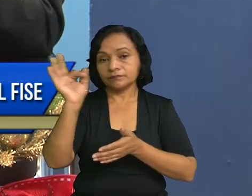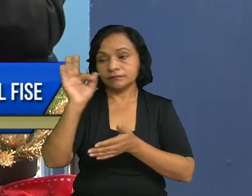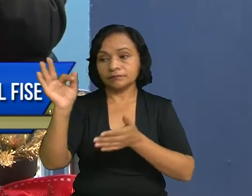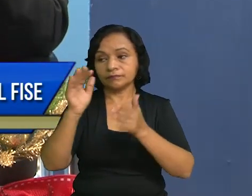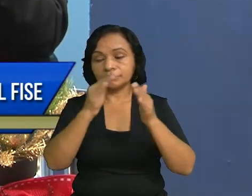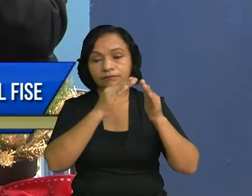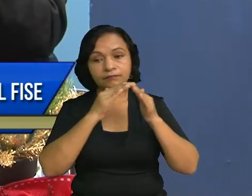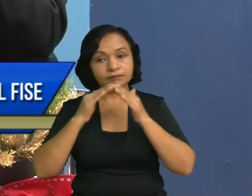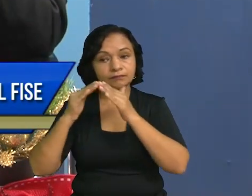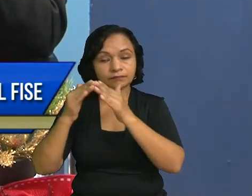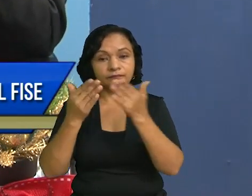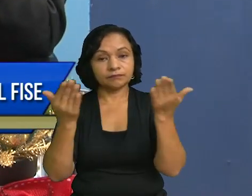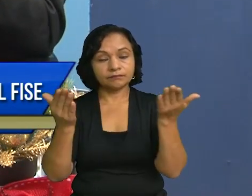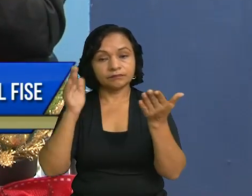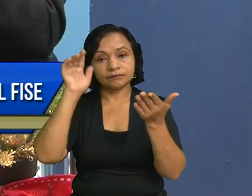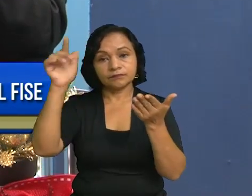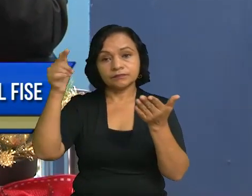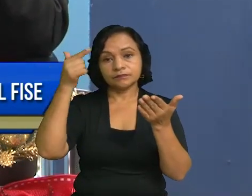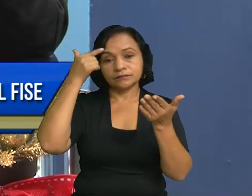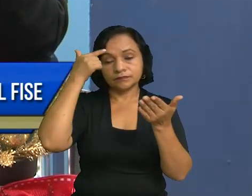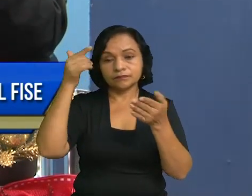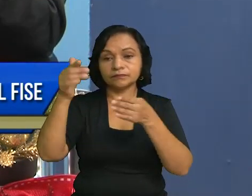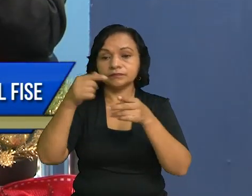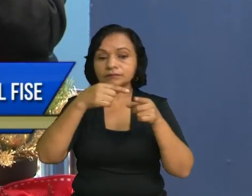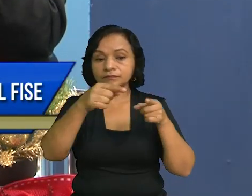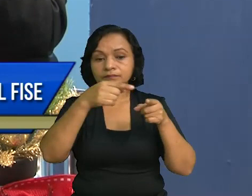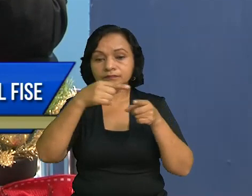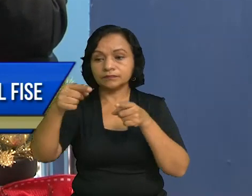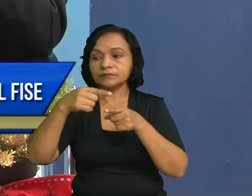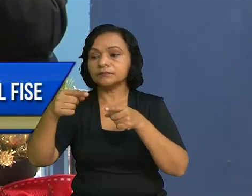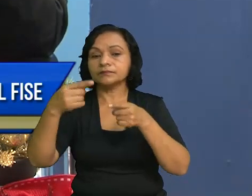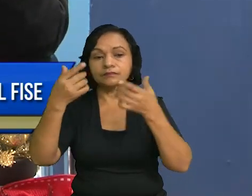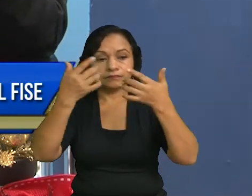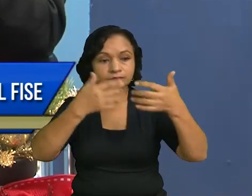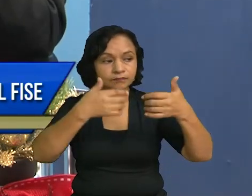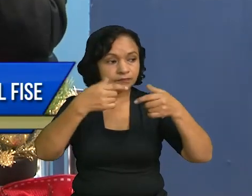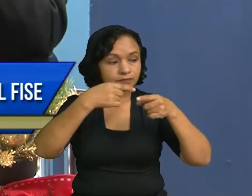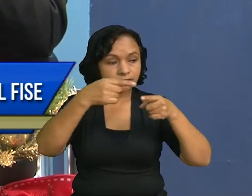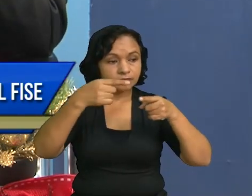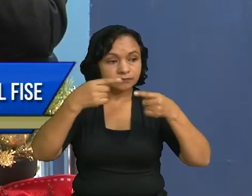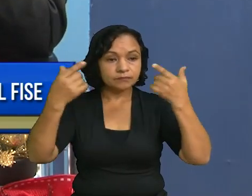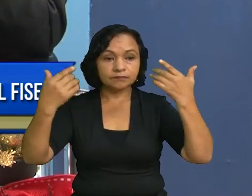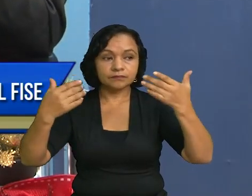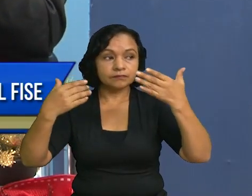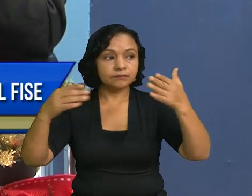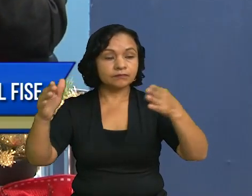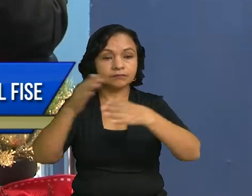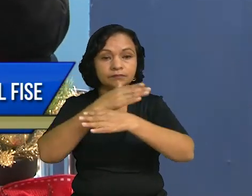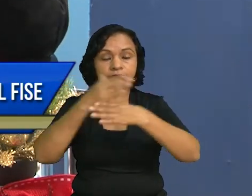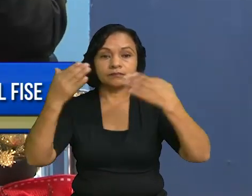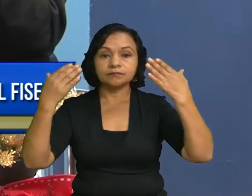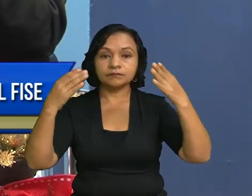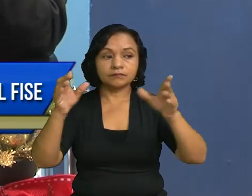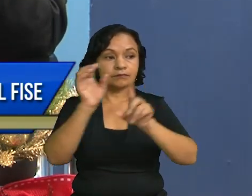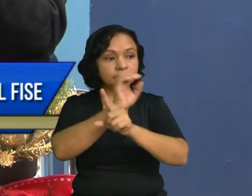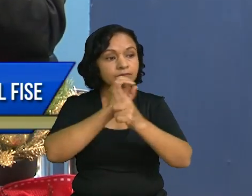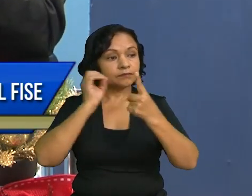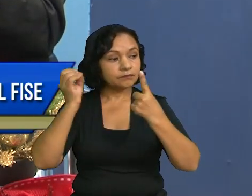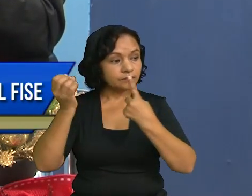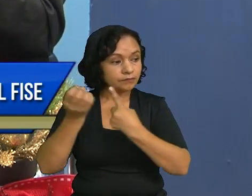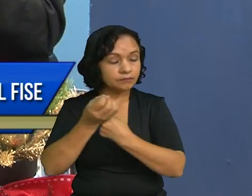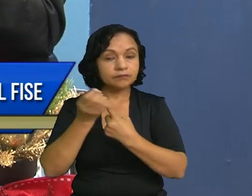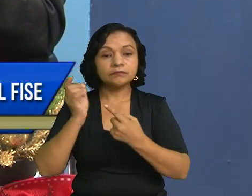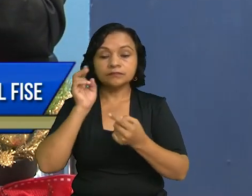rurales por los gobiernos municipales por las empresas municipales y cualquier otra opción organizativa que